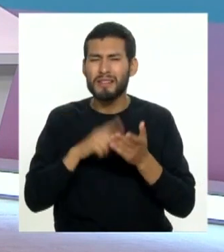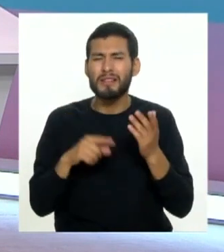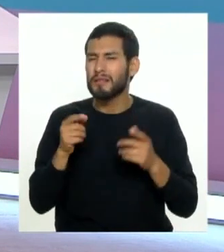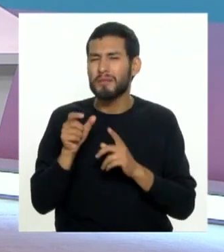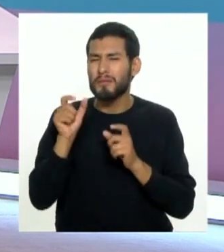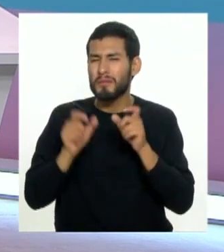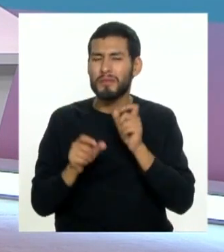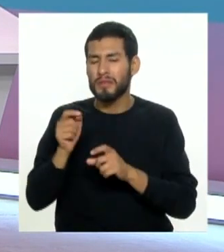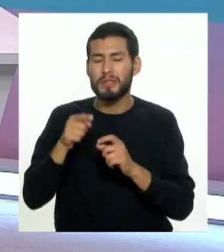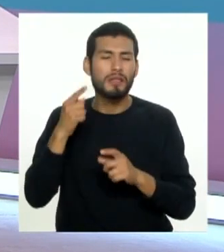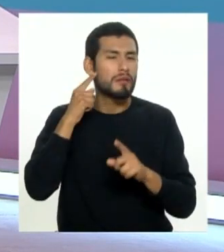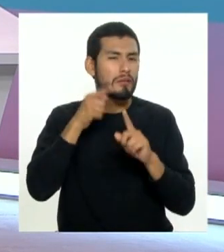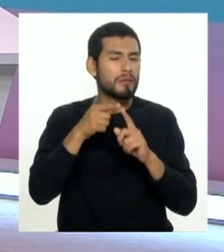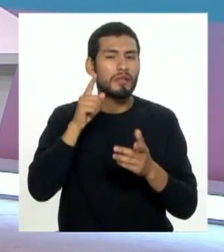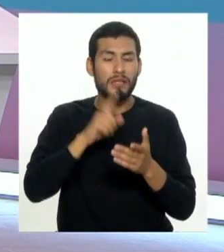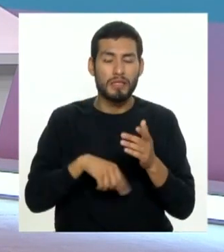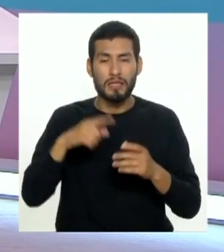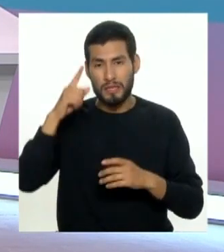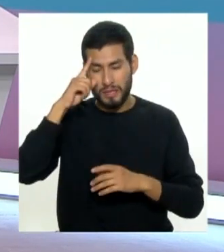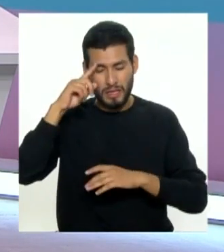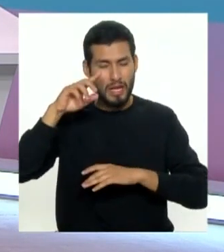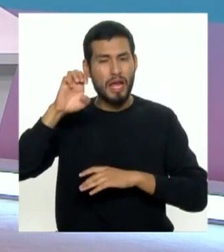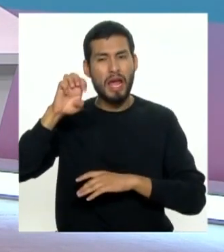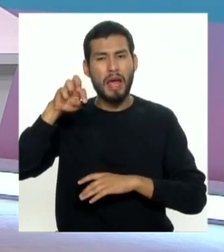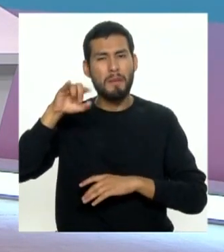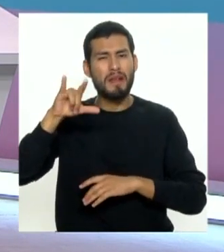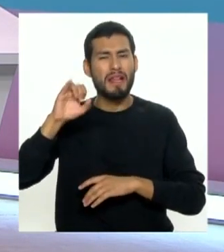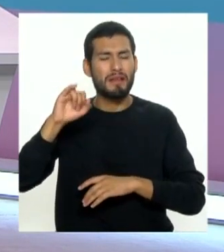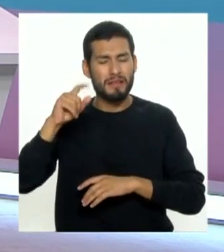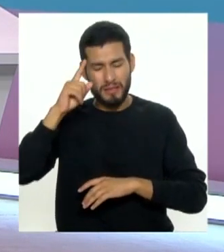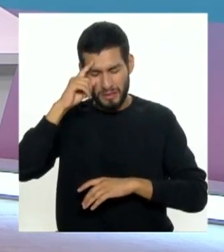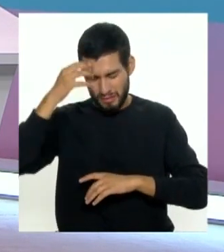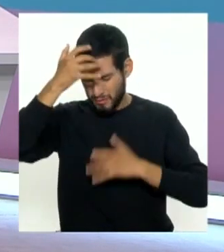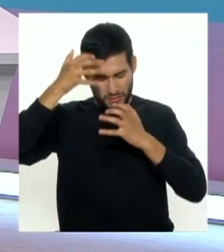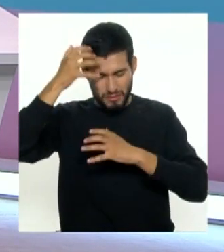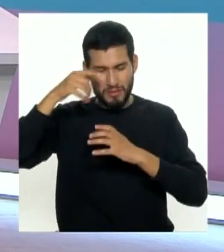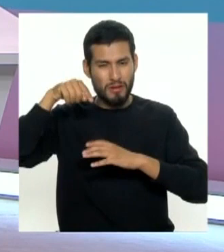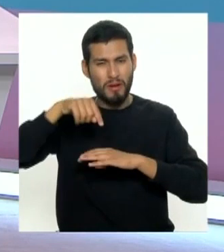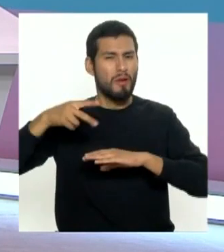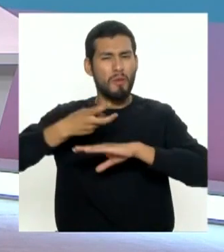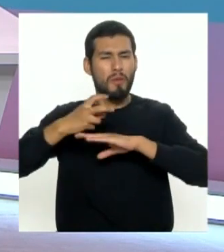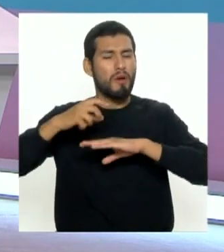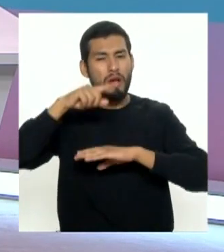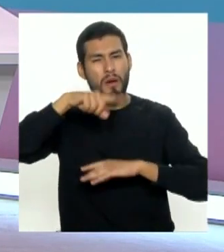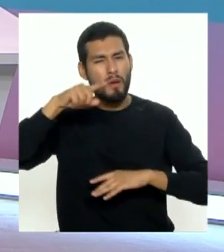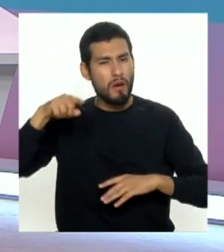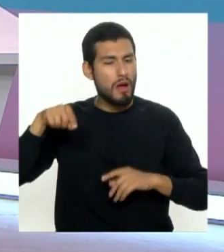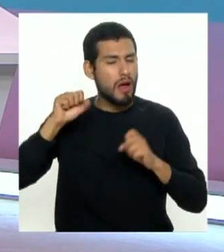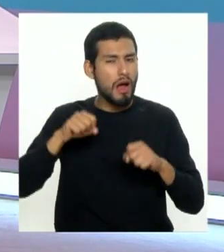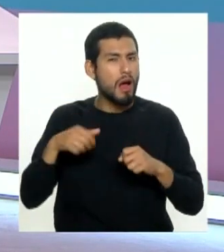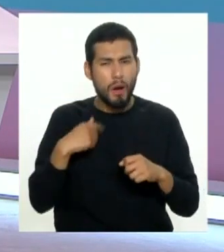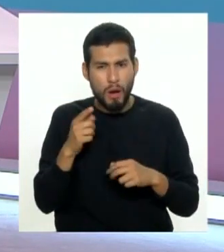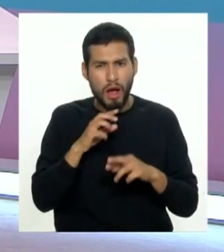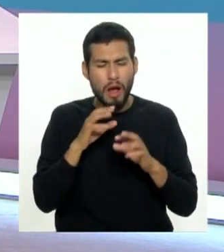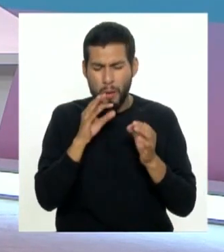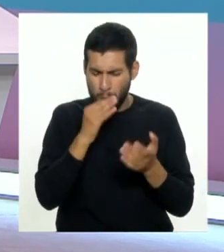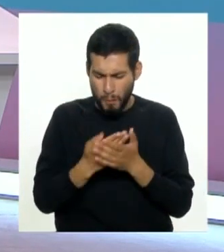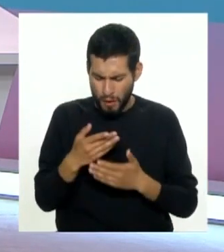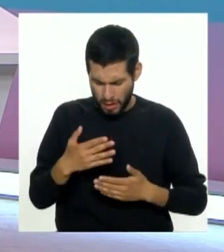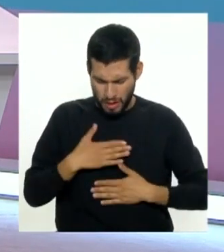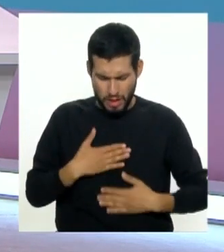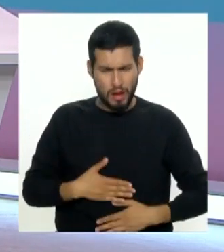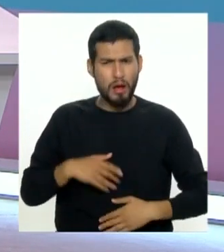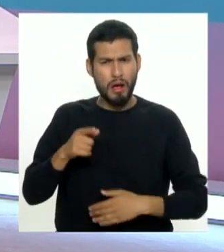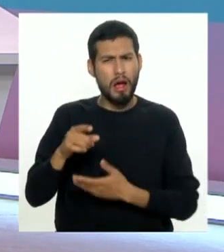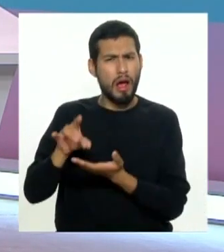es para personas que tienen epilepsia refractaria, esas que no responden correctamente al tratamiento. Por lo tanto, no es de que a mí se